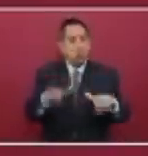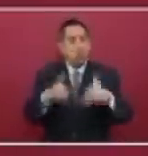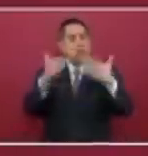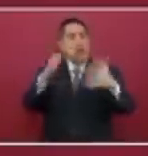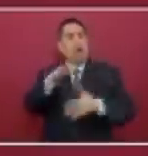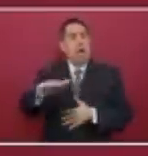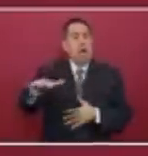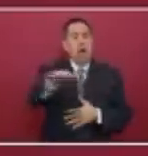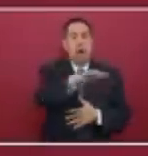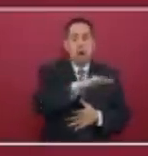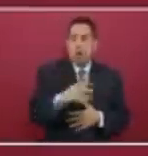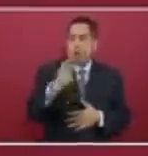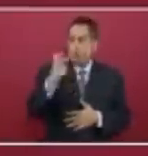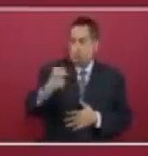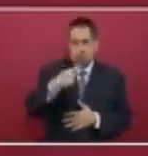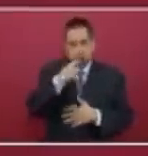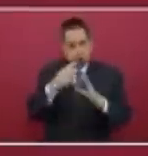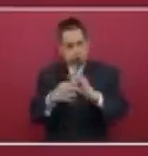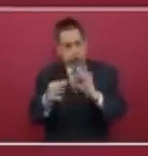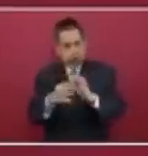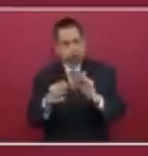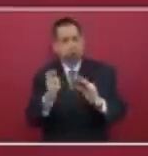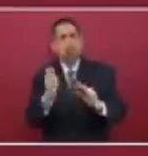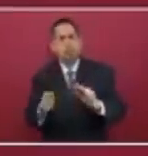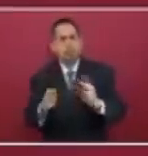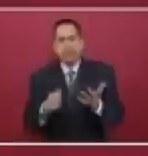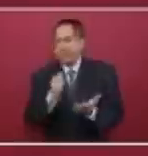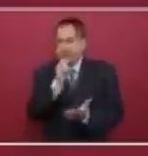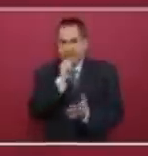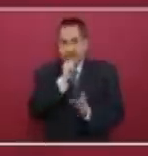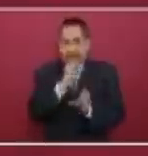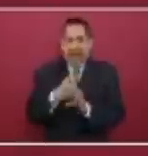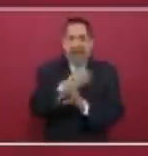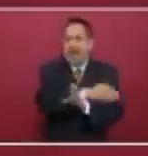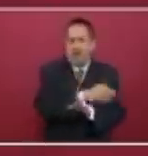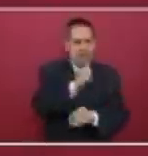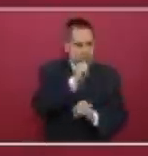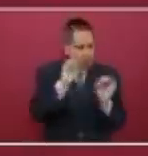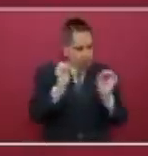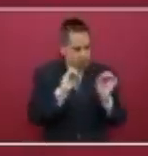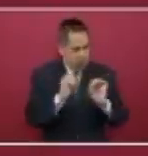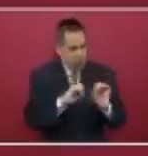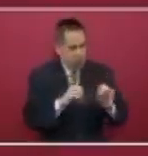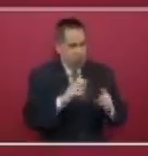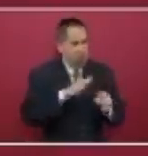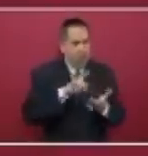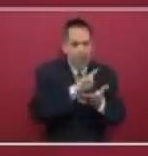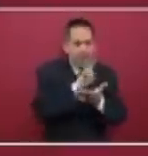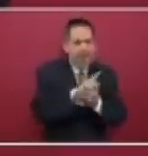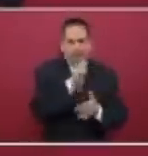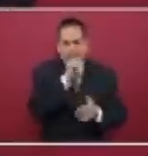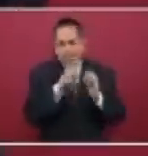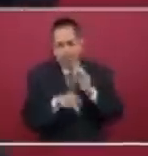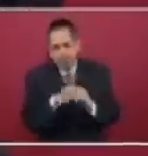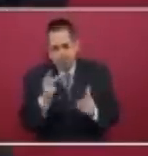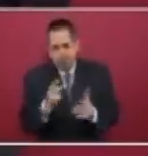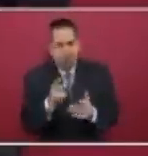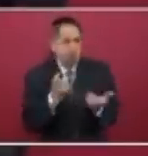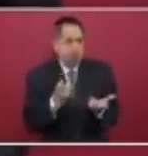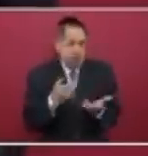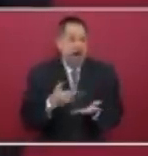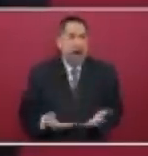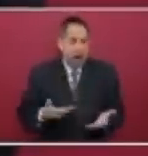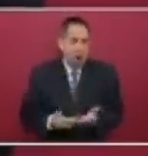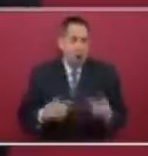anotar que en esos momentos todavía no estaba vigente esa legislación y evidentemente pues nosotros hoy